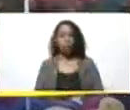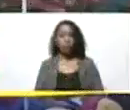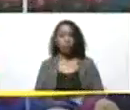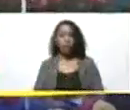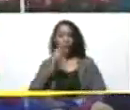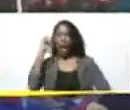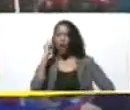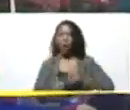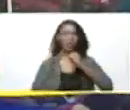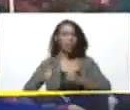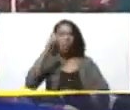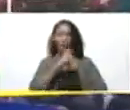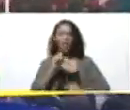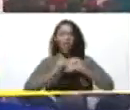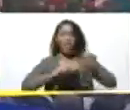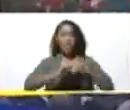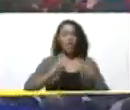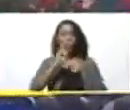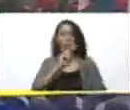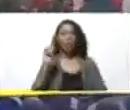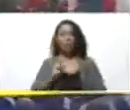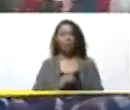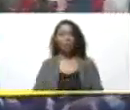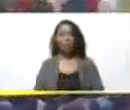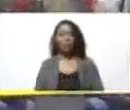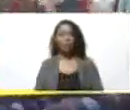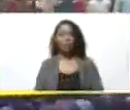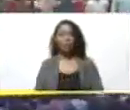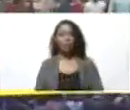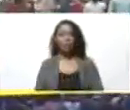el último año del siglo XX.